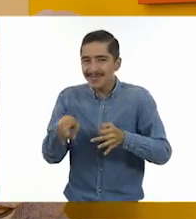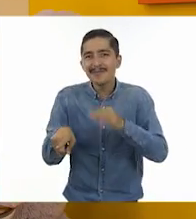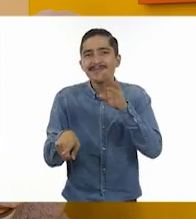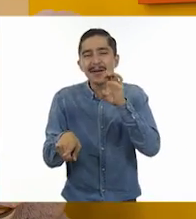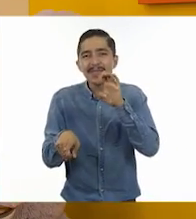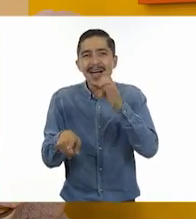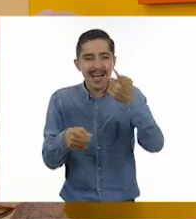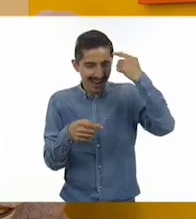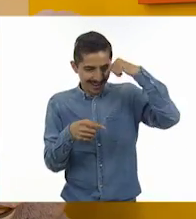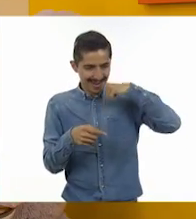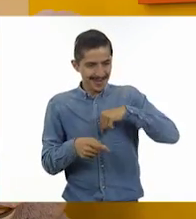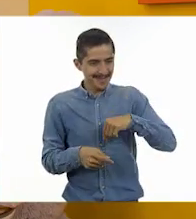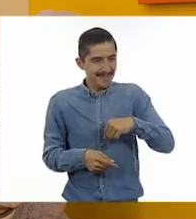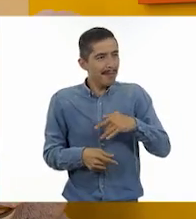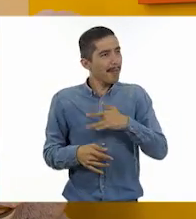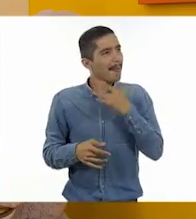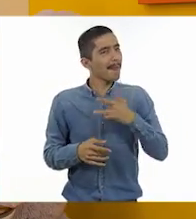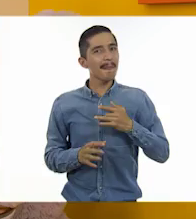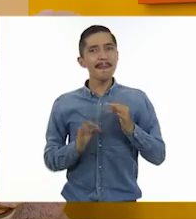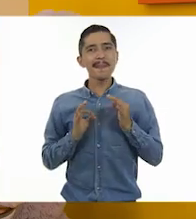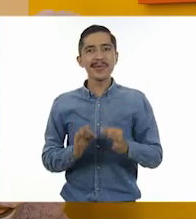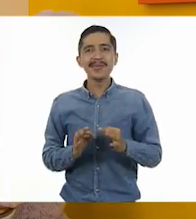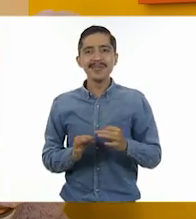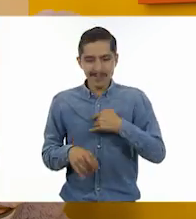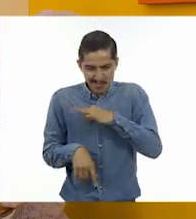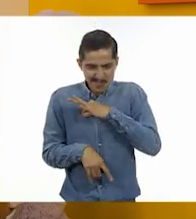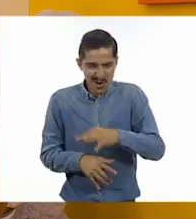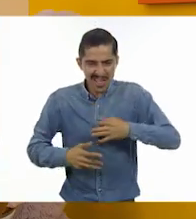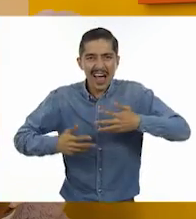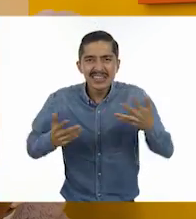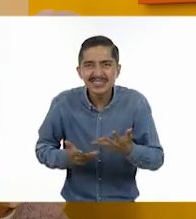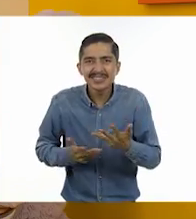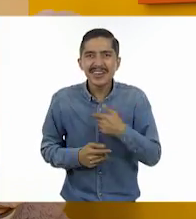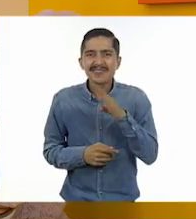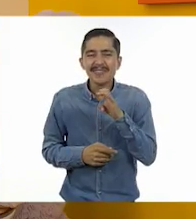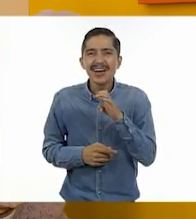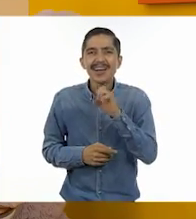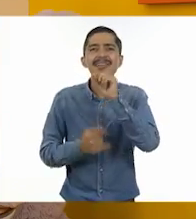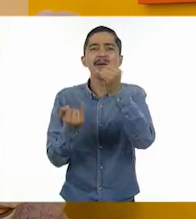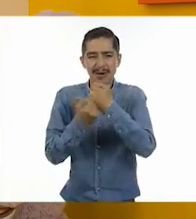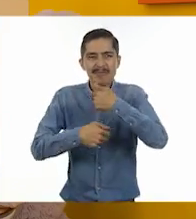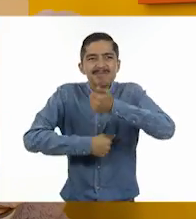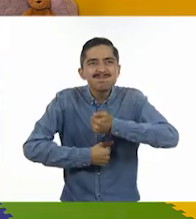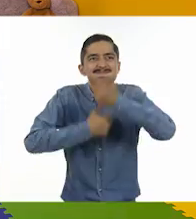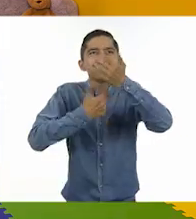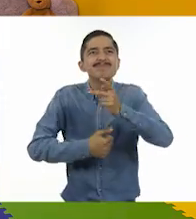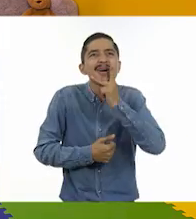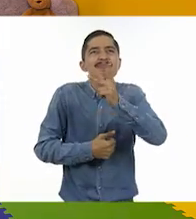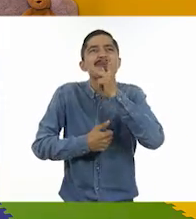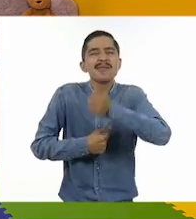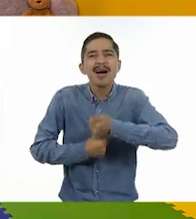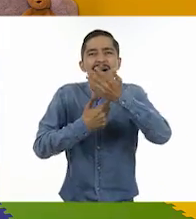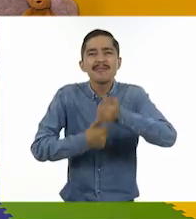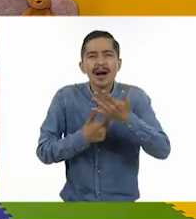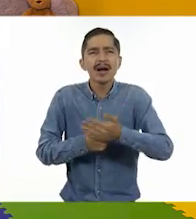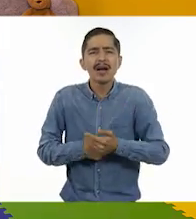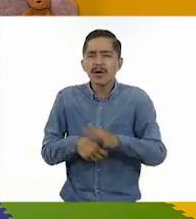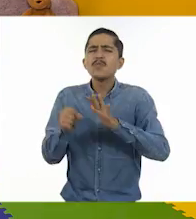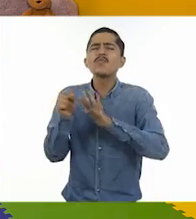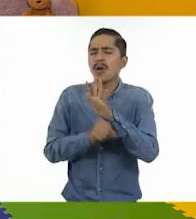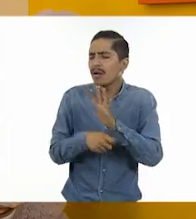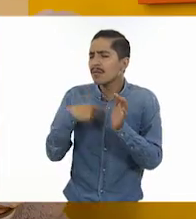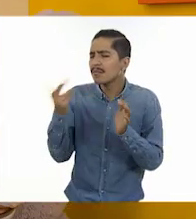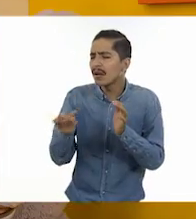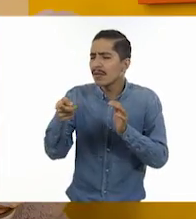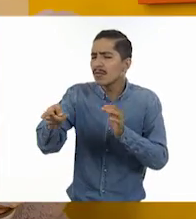mismo, demostrando que puede hacerlo y la importancia de expresarse con palabras. ¿Cuál fue tu primera palabra,